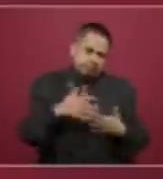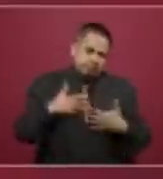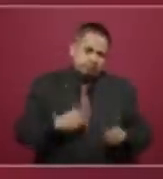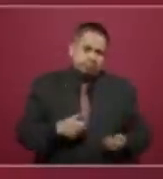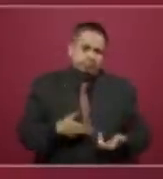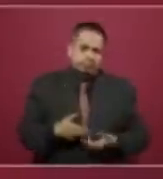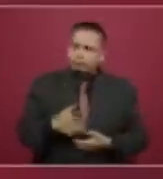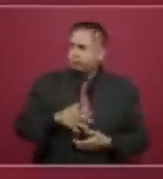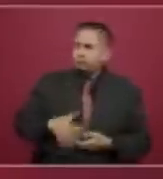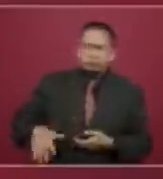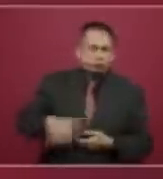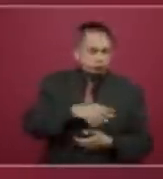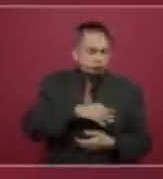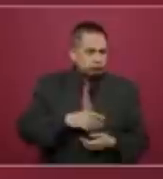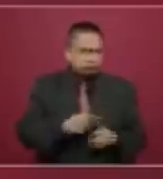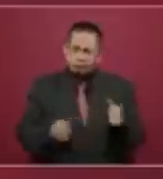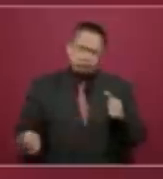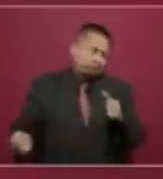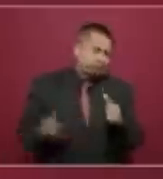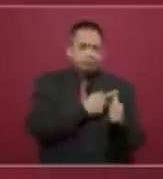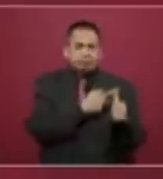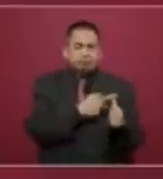Por el bien de todos, primero los pobres.